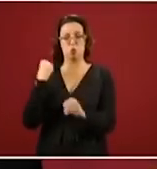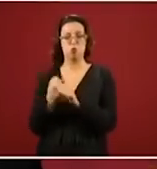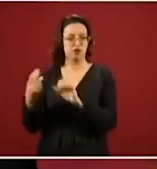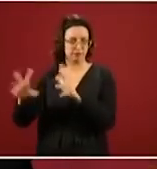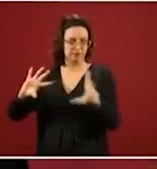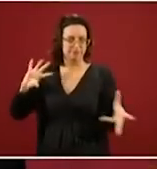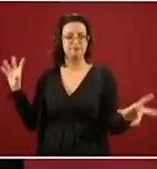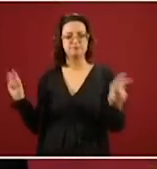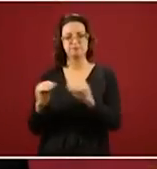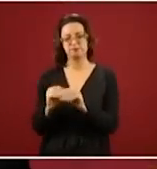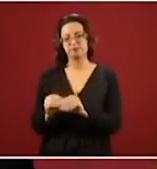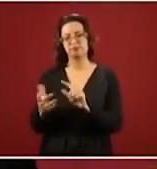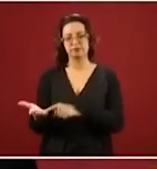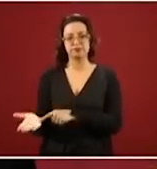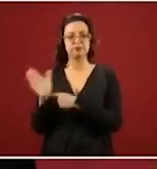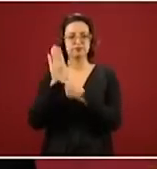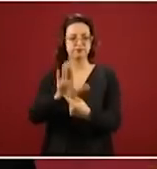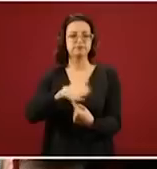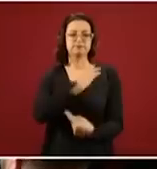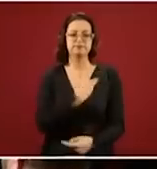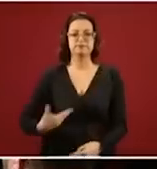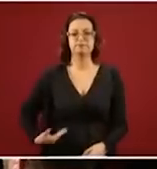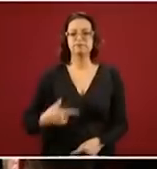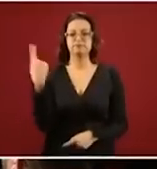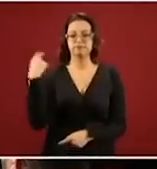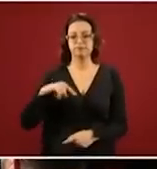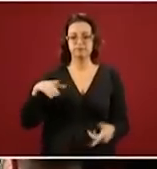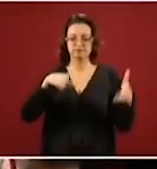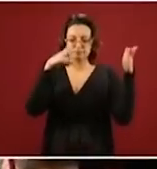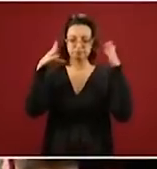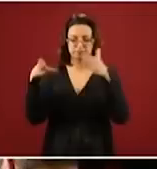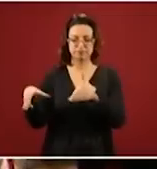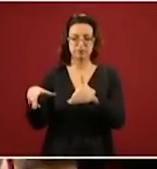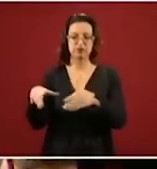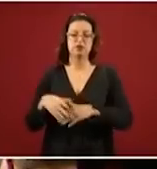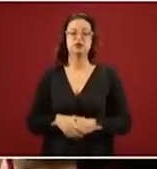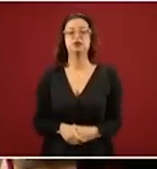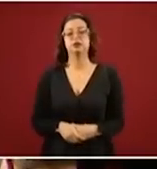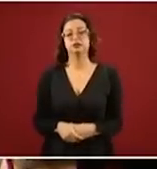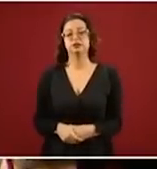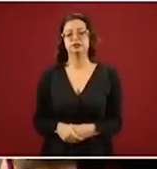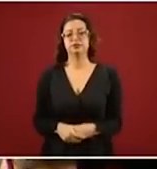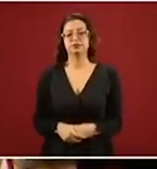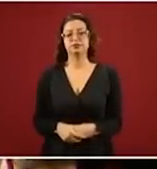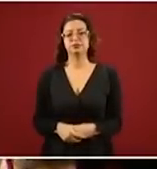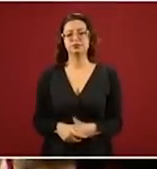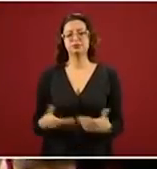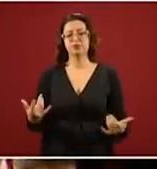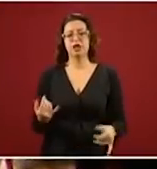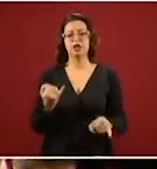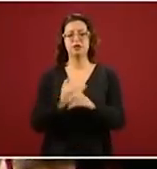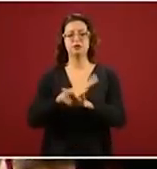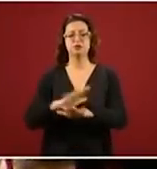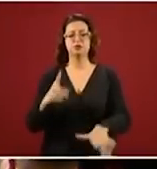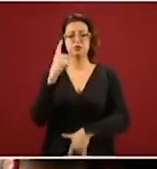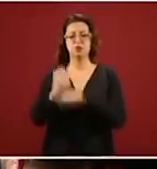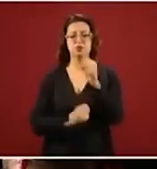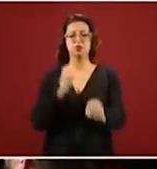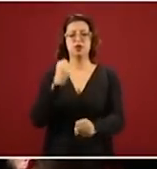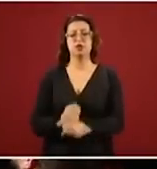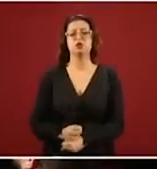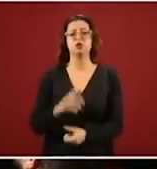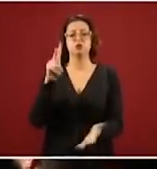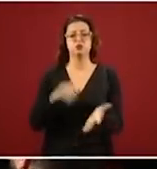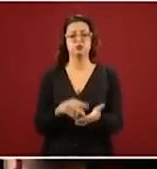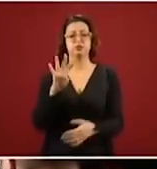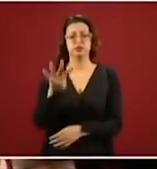nos instruyó presentar el señor presidente y que es el informe anual de energéticos 2019